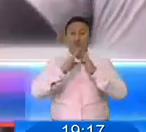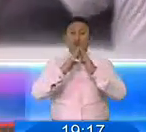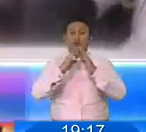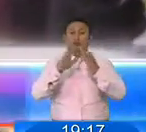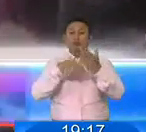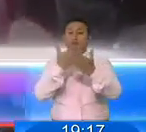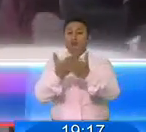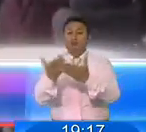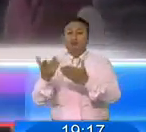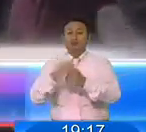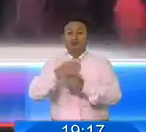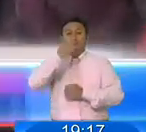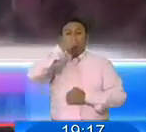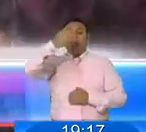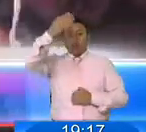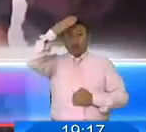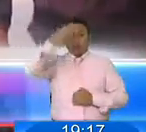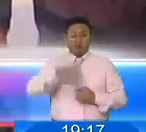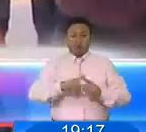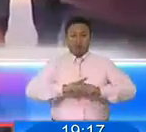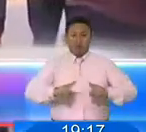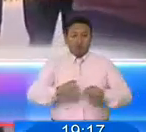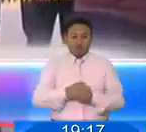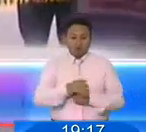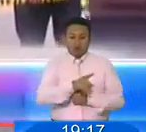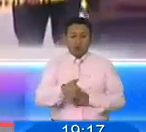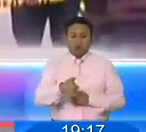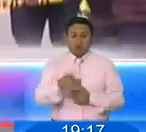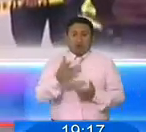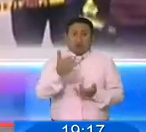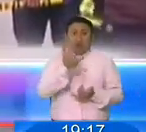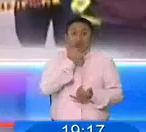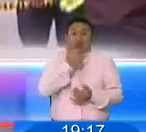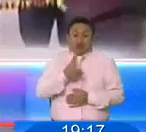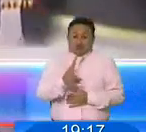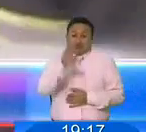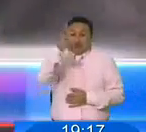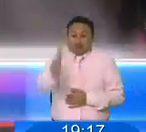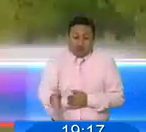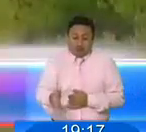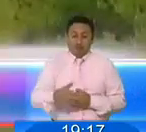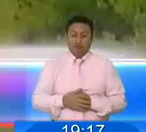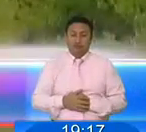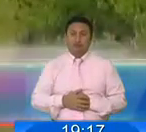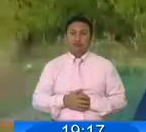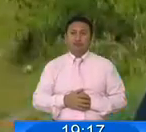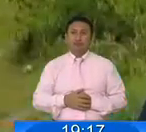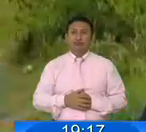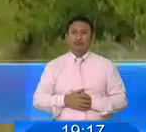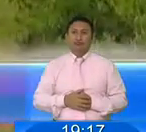destino a la provincia tsáchila pero el destino para su marcha de forma abrupta a medio camino